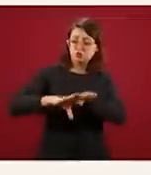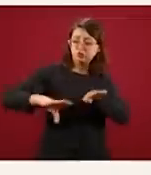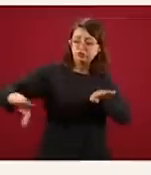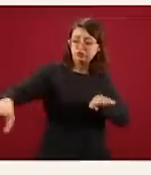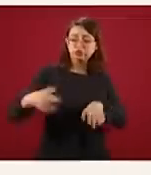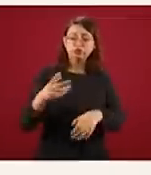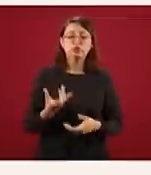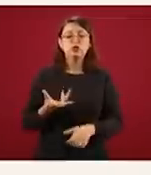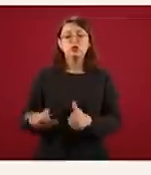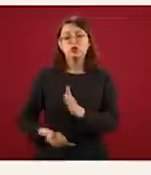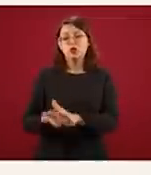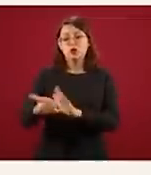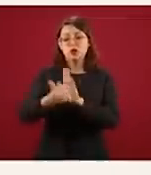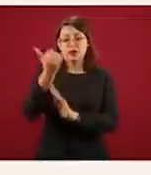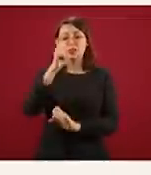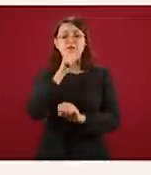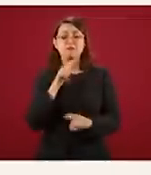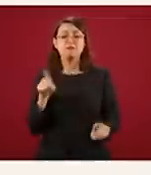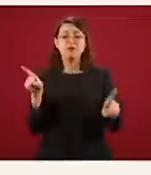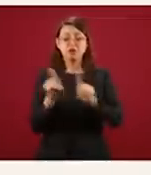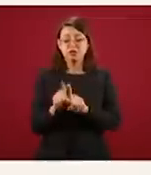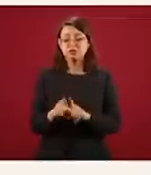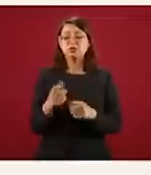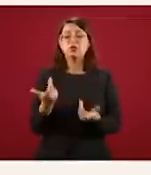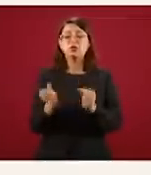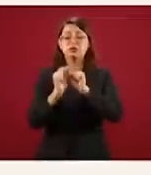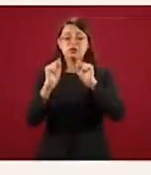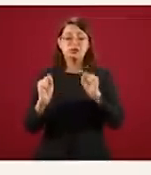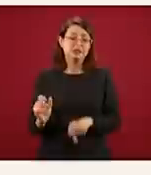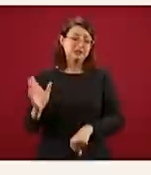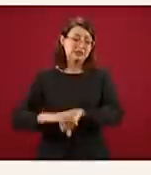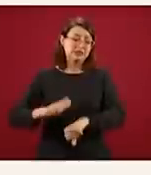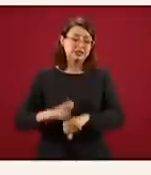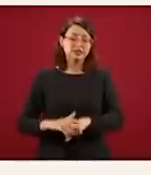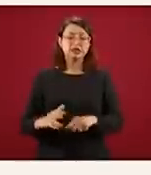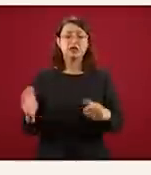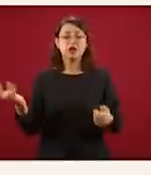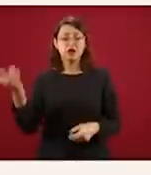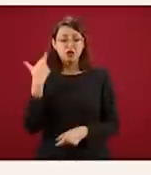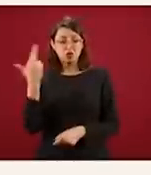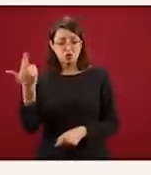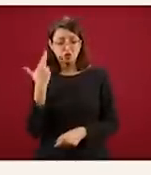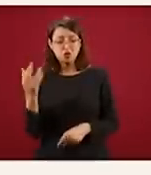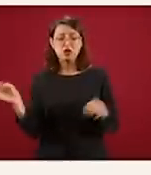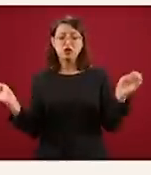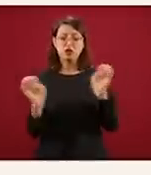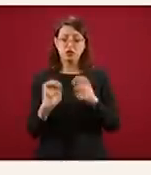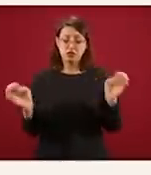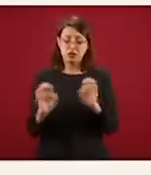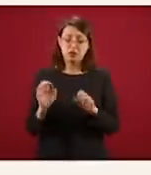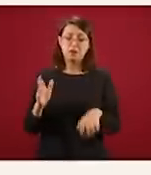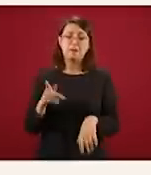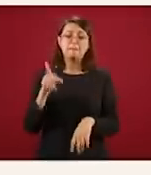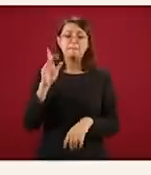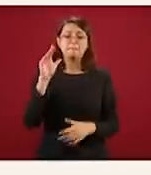incrementar la instalación de sistemas de alerta en 1.300 kilómetros adicionales de ducto.